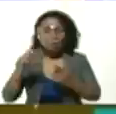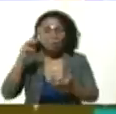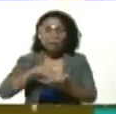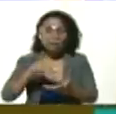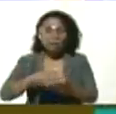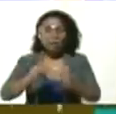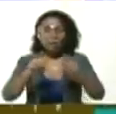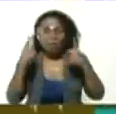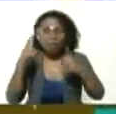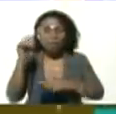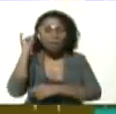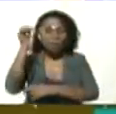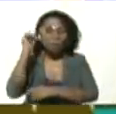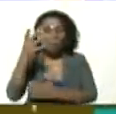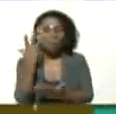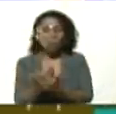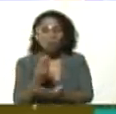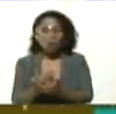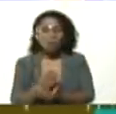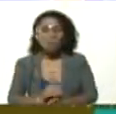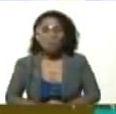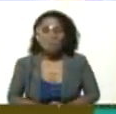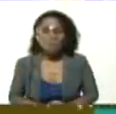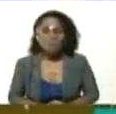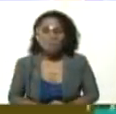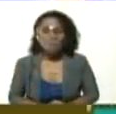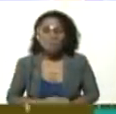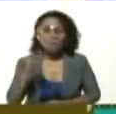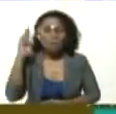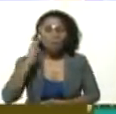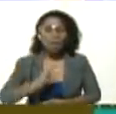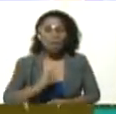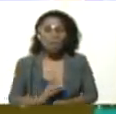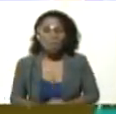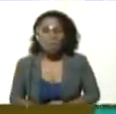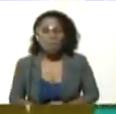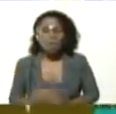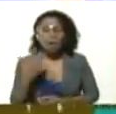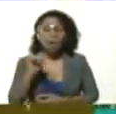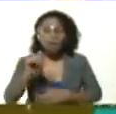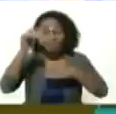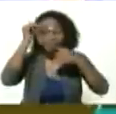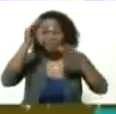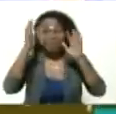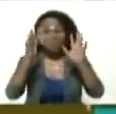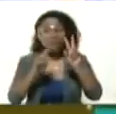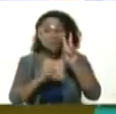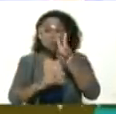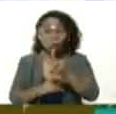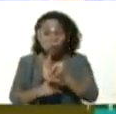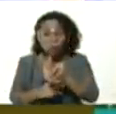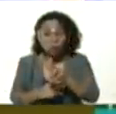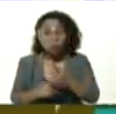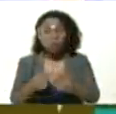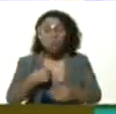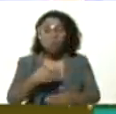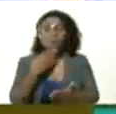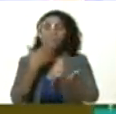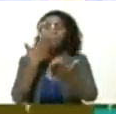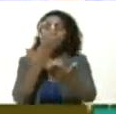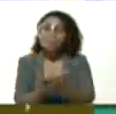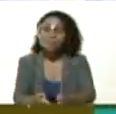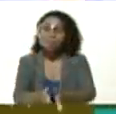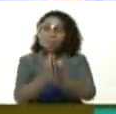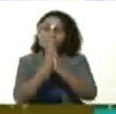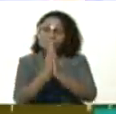La Guaira, Yaracuy, Monagas y Bolívar. Hay que estar pendiente. Les pido